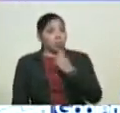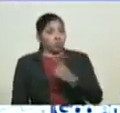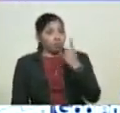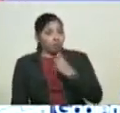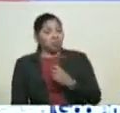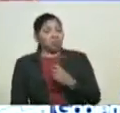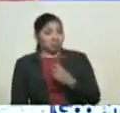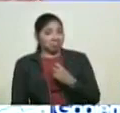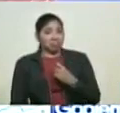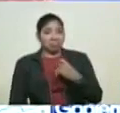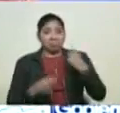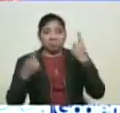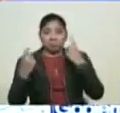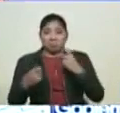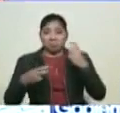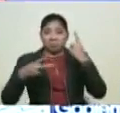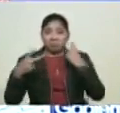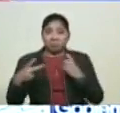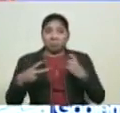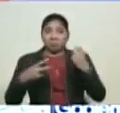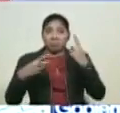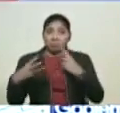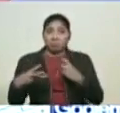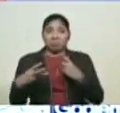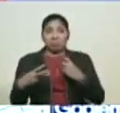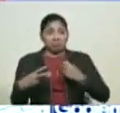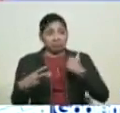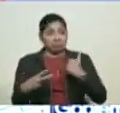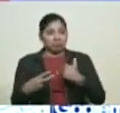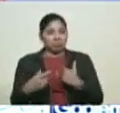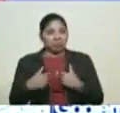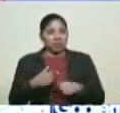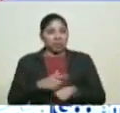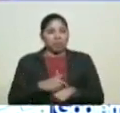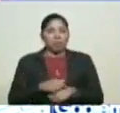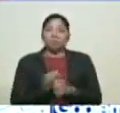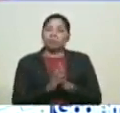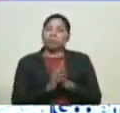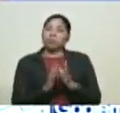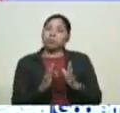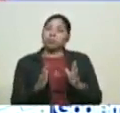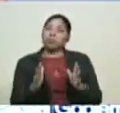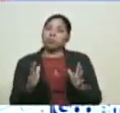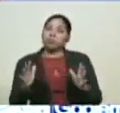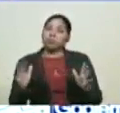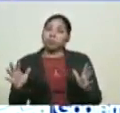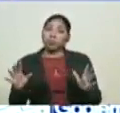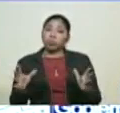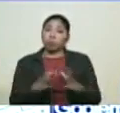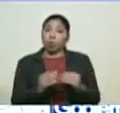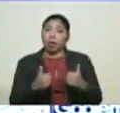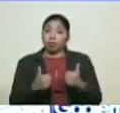Pudiéramos dedicar un tiempo extenso para responderla porque son muy importantes.